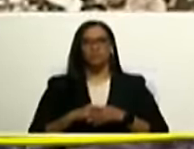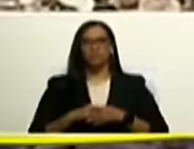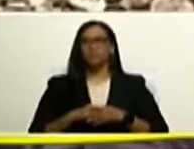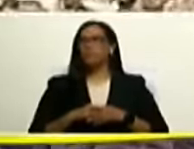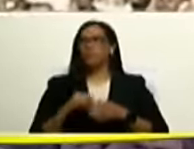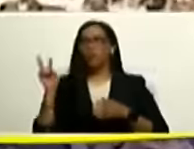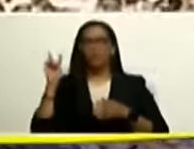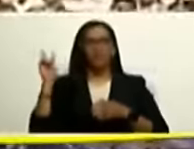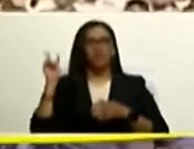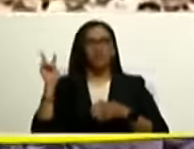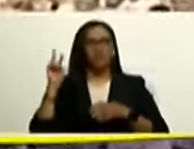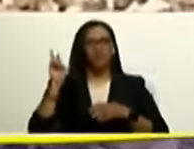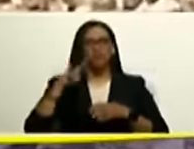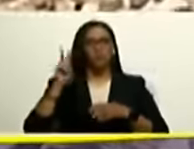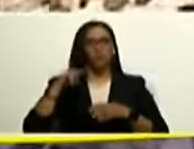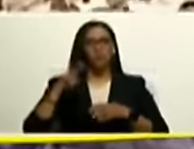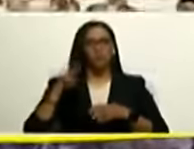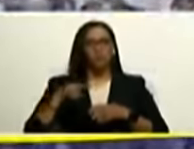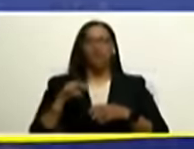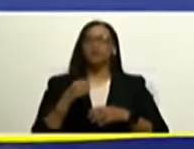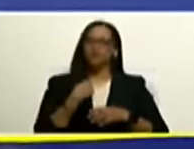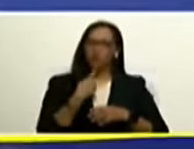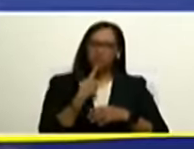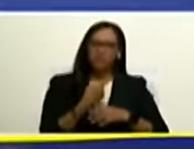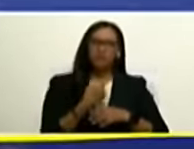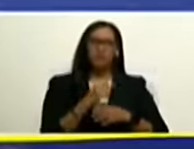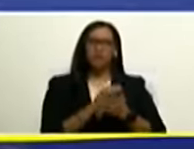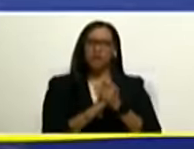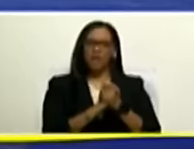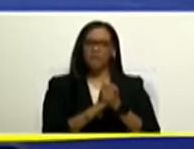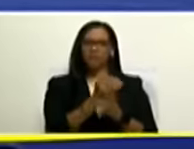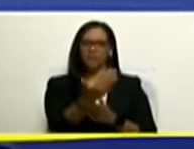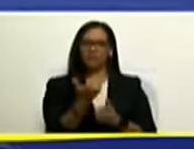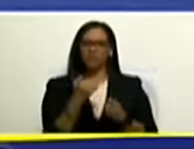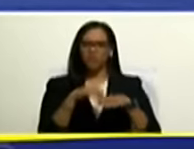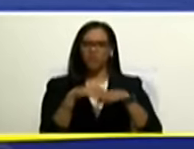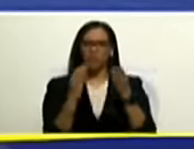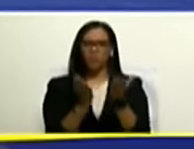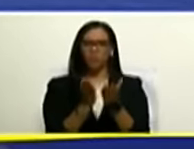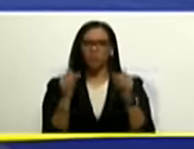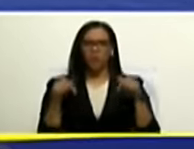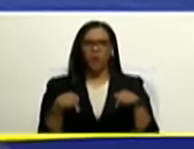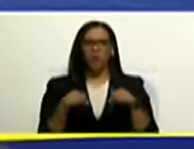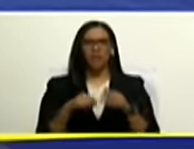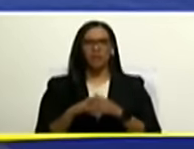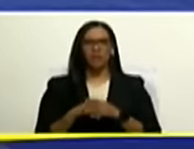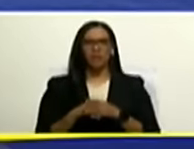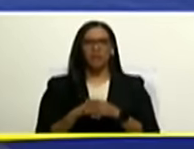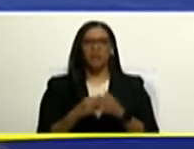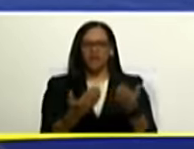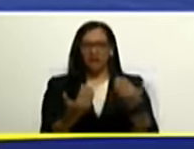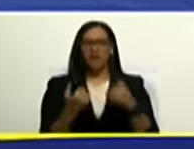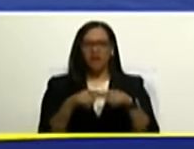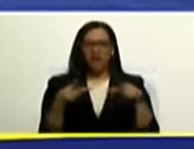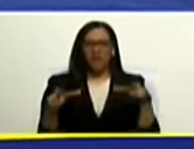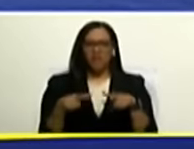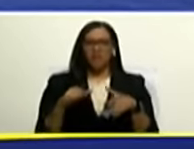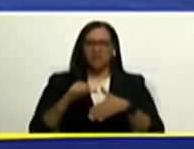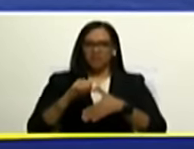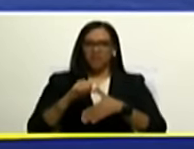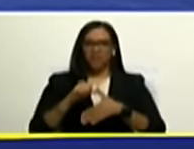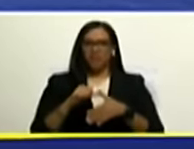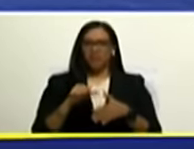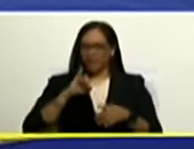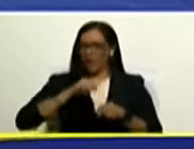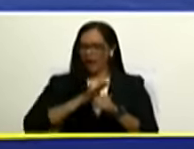Los venezolanos jamás, yo se lo contaba a un amigo que vino del mundo hoy, que vino de un lugar de Sudamérica, ¿verdad,